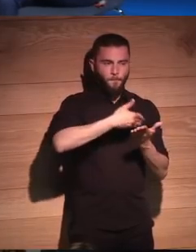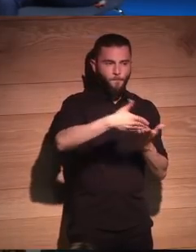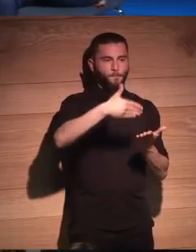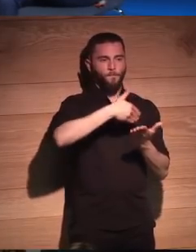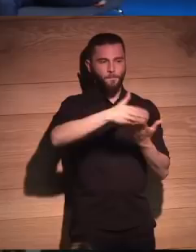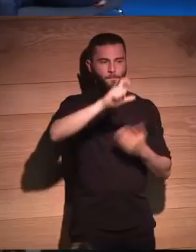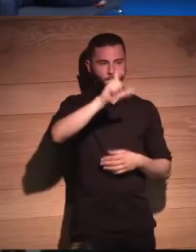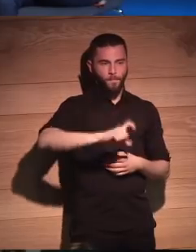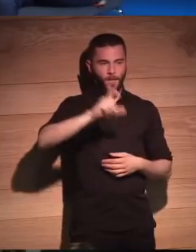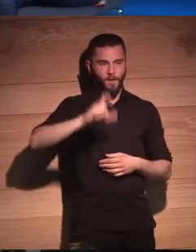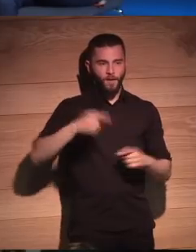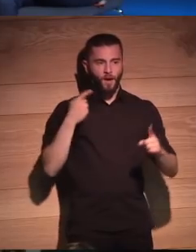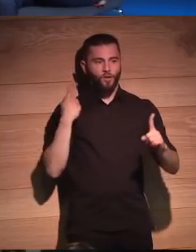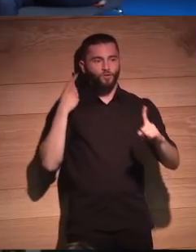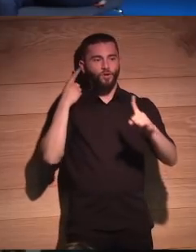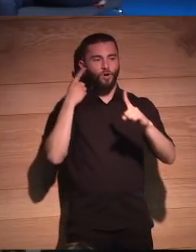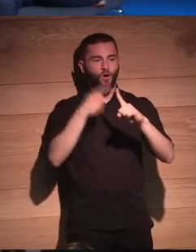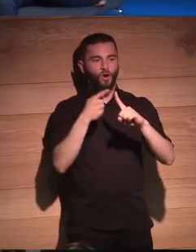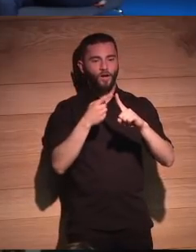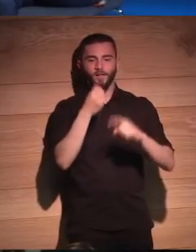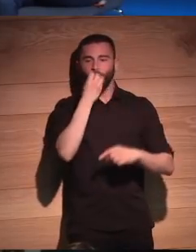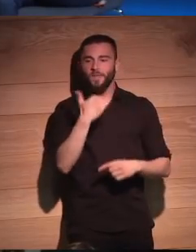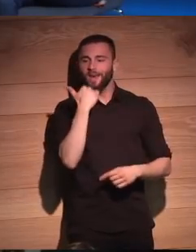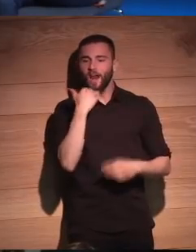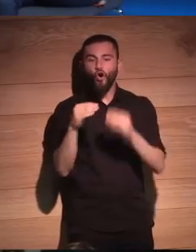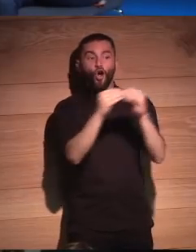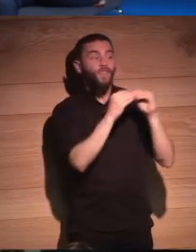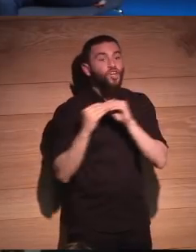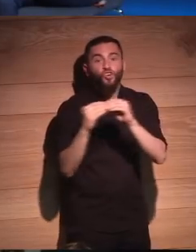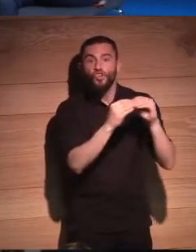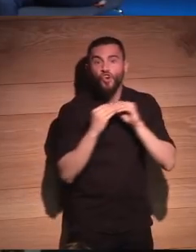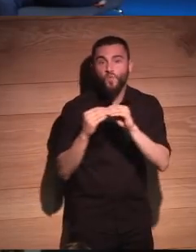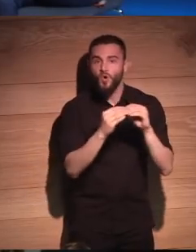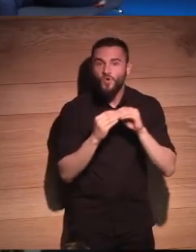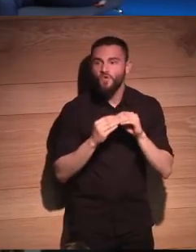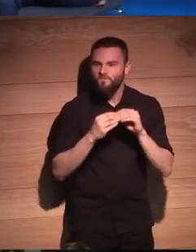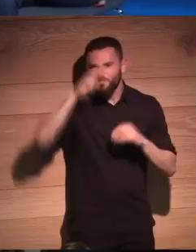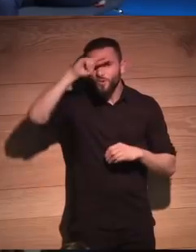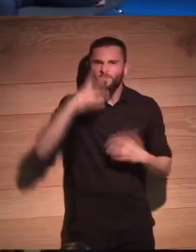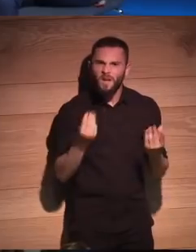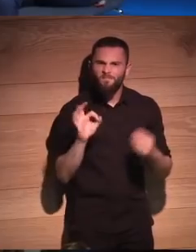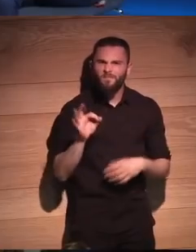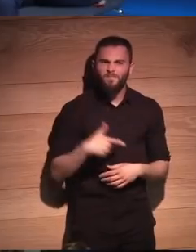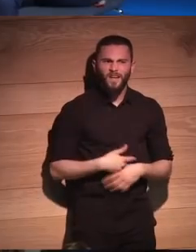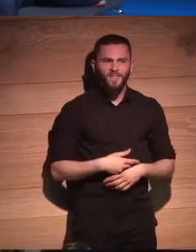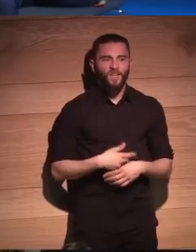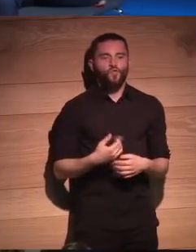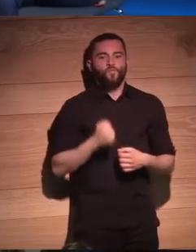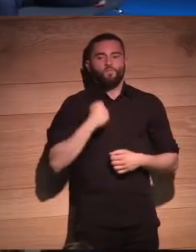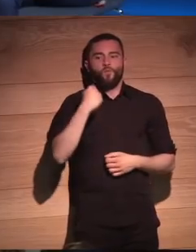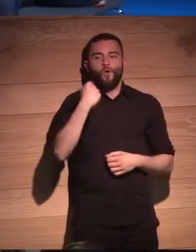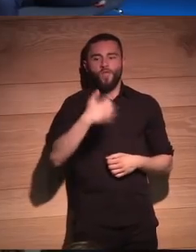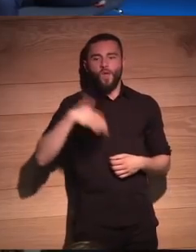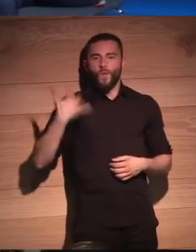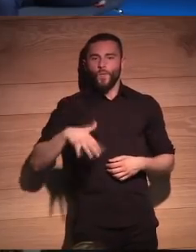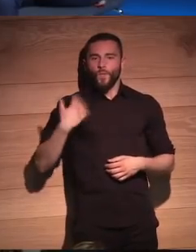preocupan por el bien común, cosa que es un superpoder realmente extraordinario. Se llama filantropía, ¿no? O sea que no siempre